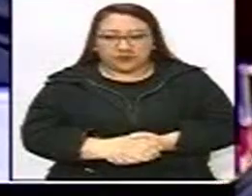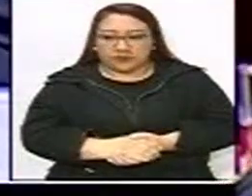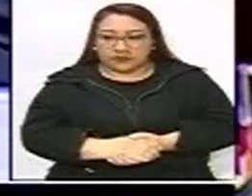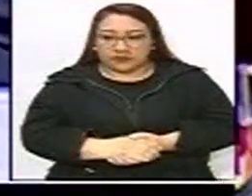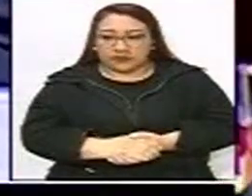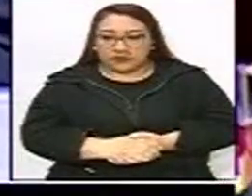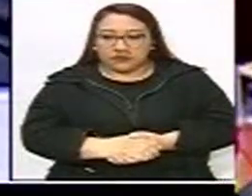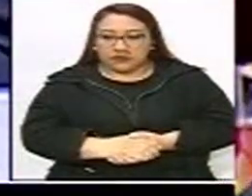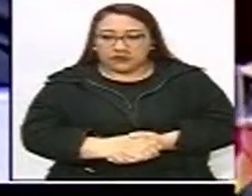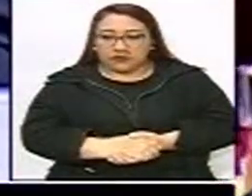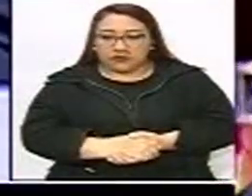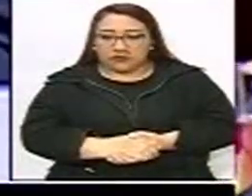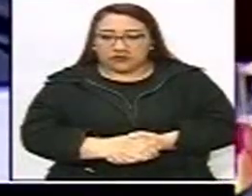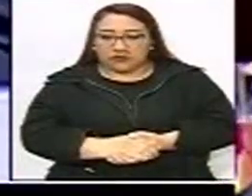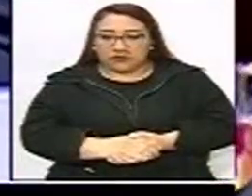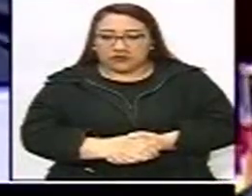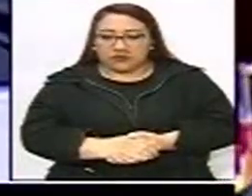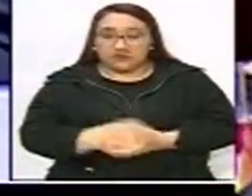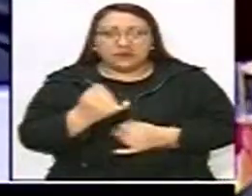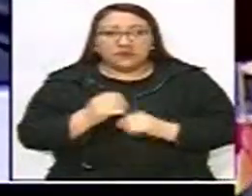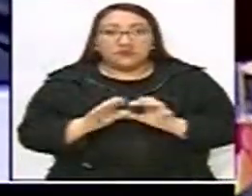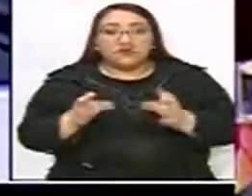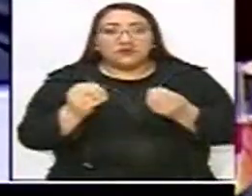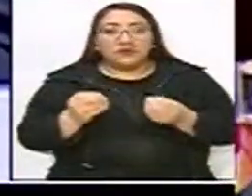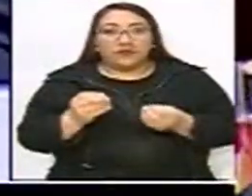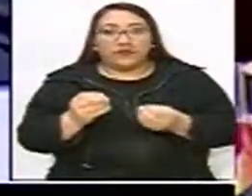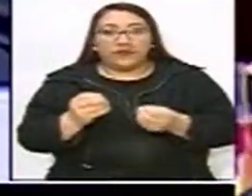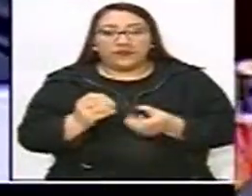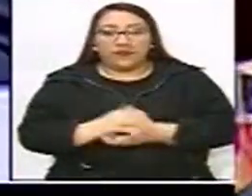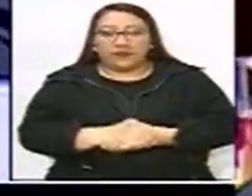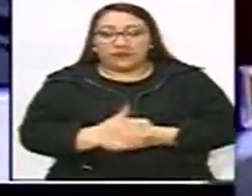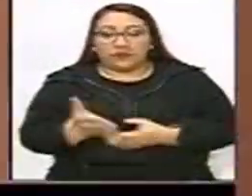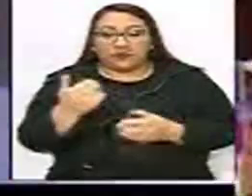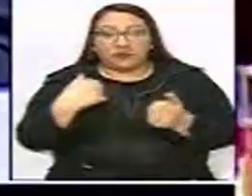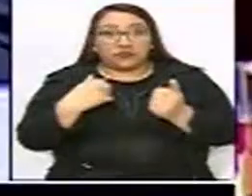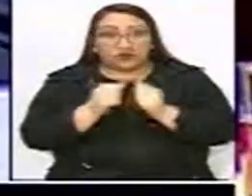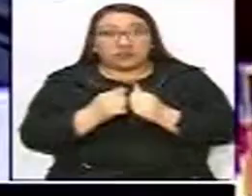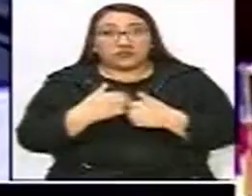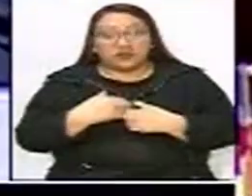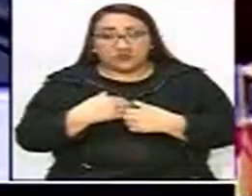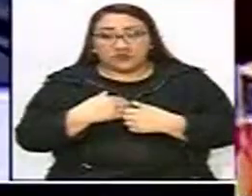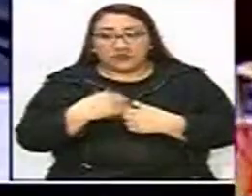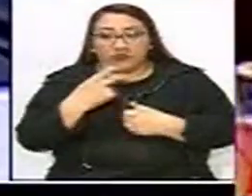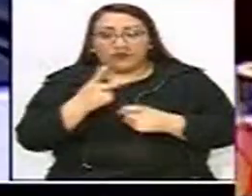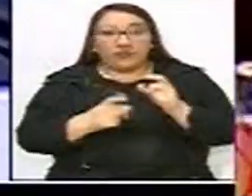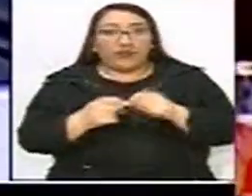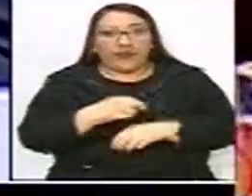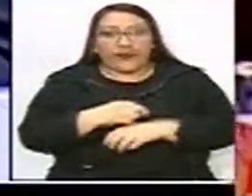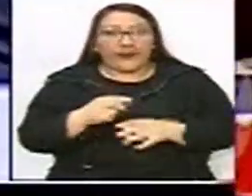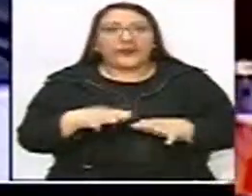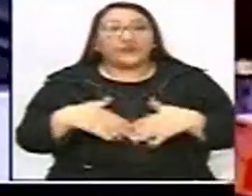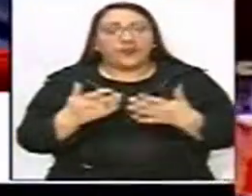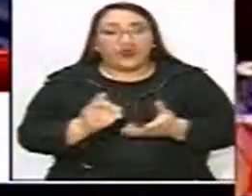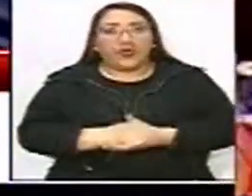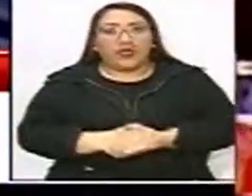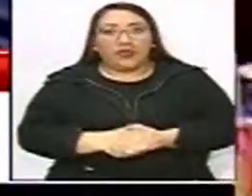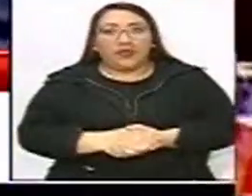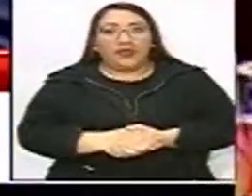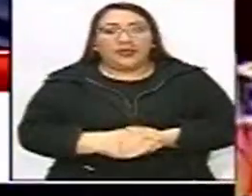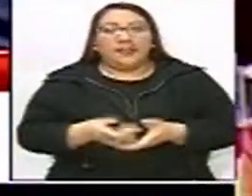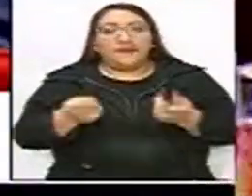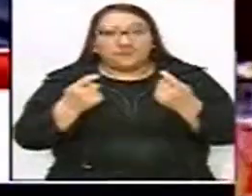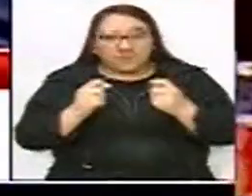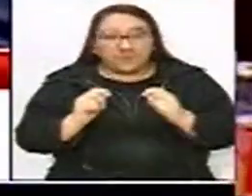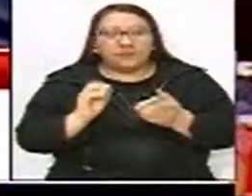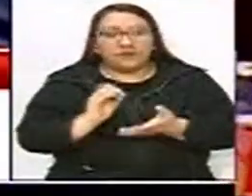Estaba casi ya a punto de concluir, porque han venido conmigo justamente los dos profesionales que pueden tratar a